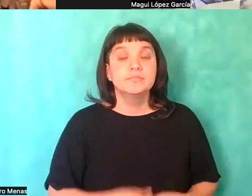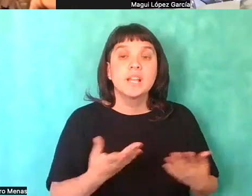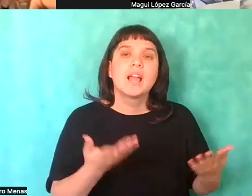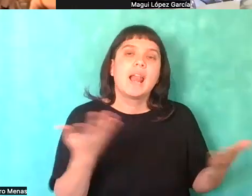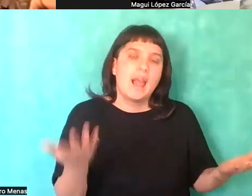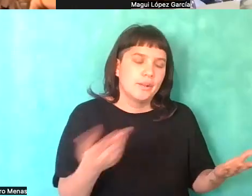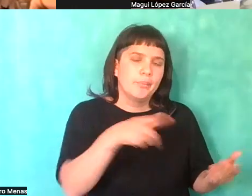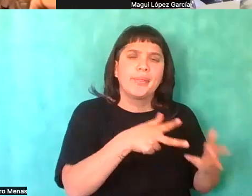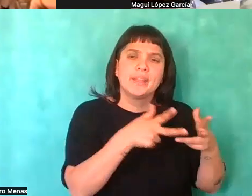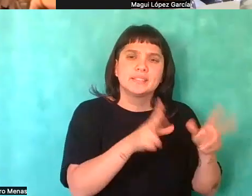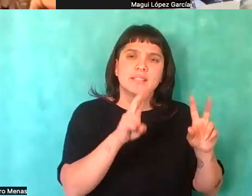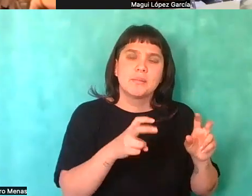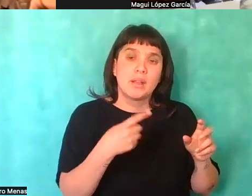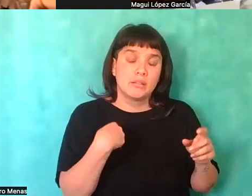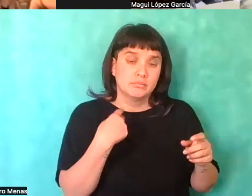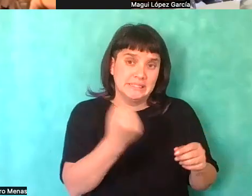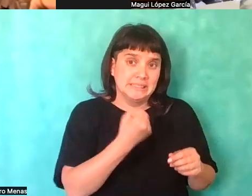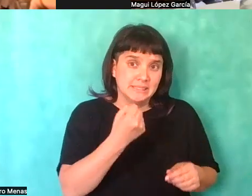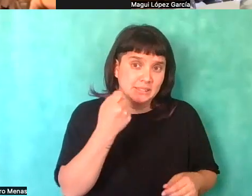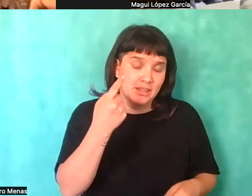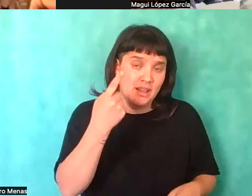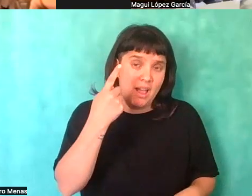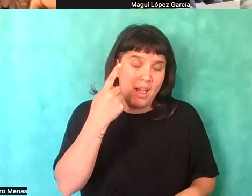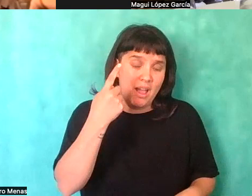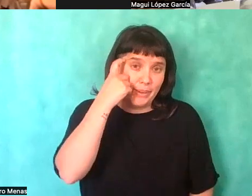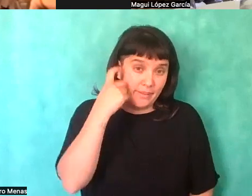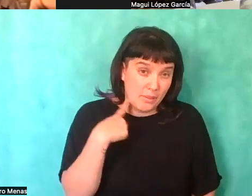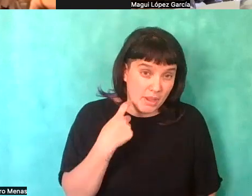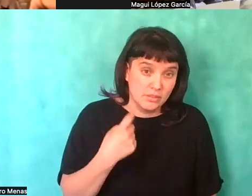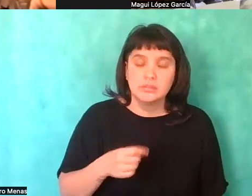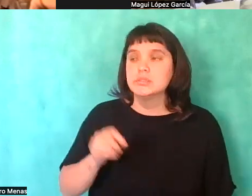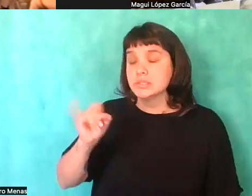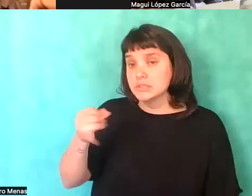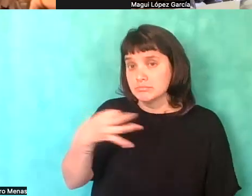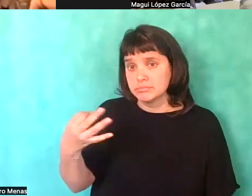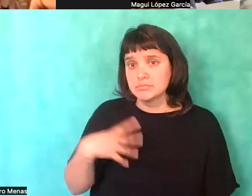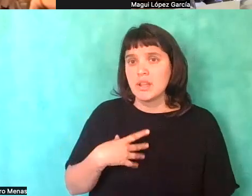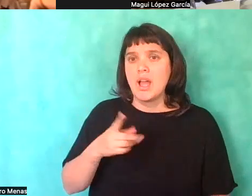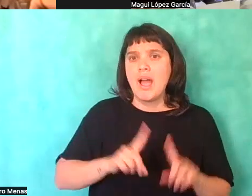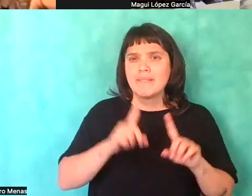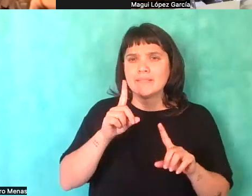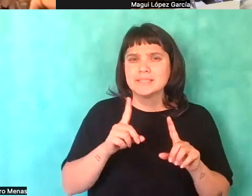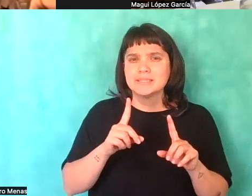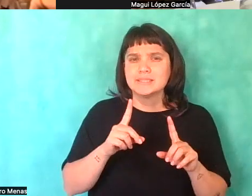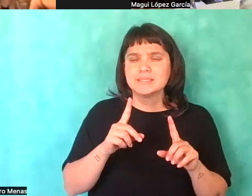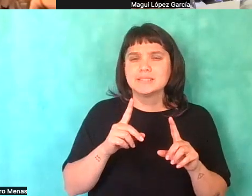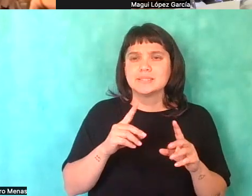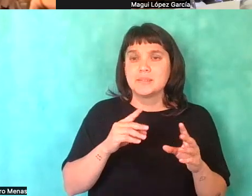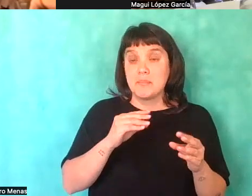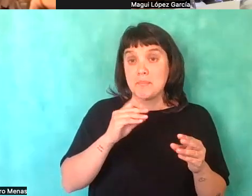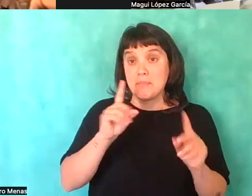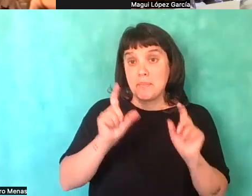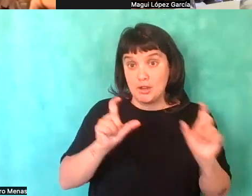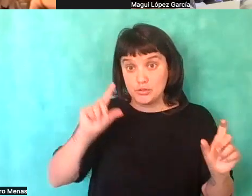estabas diciendo. Entonces, claro, les permite aprender español, y eso es lo que vemos también con esta minoría de casos que son las personas que son de familias de personas sordas,